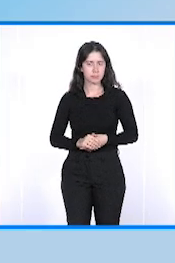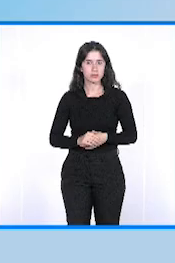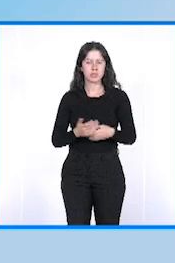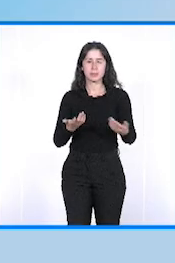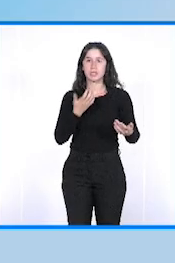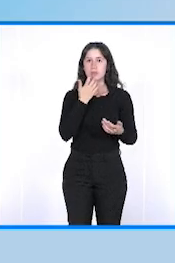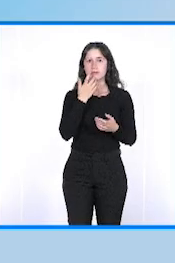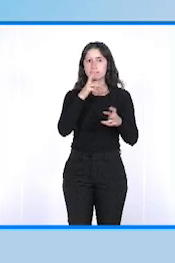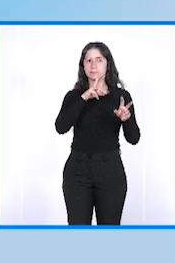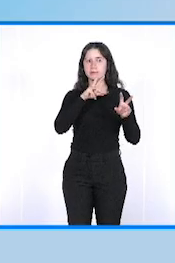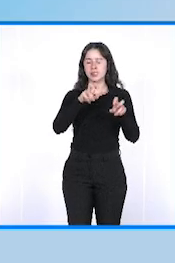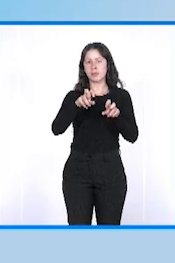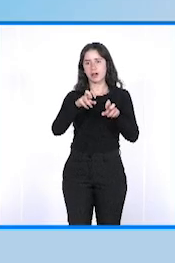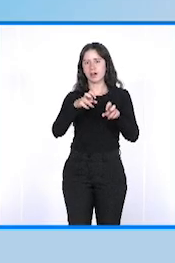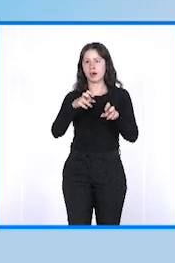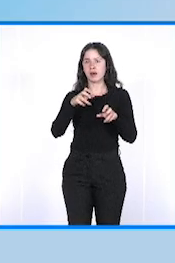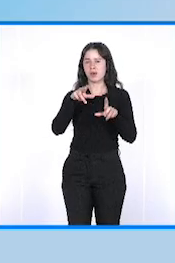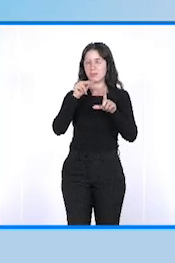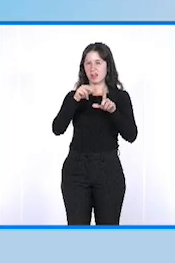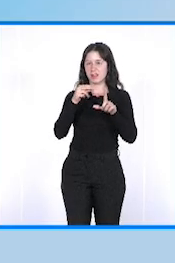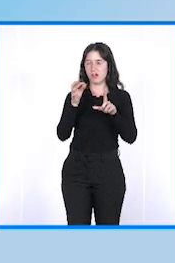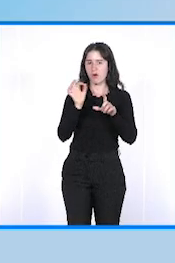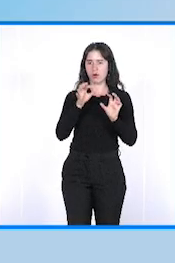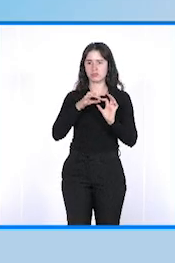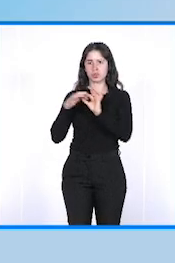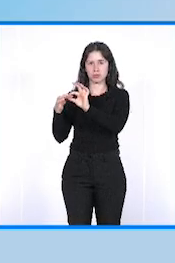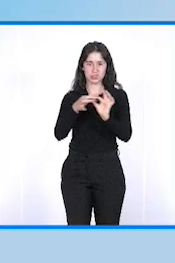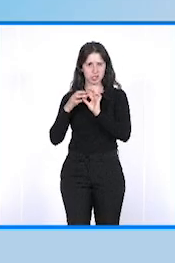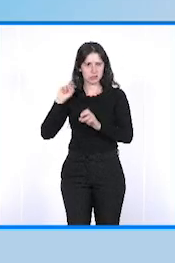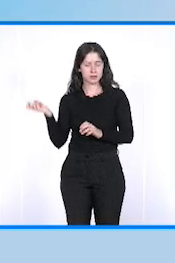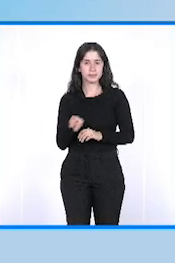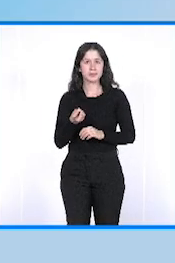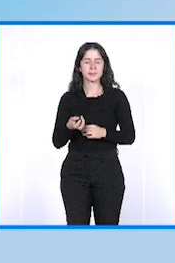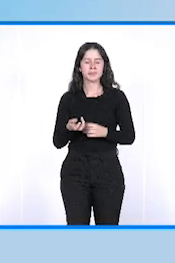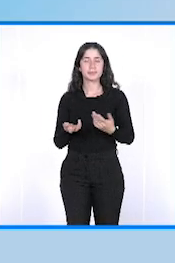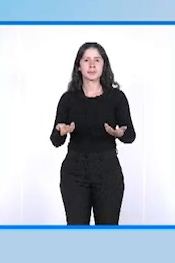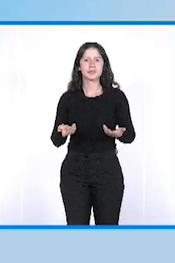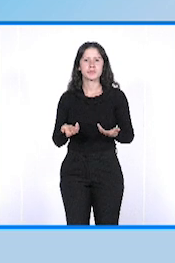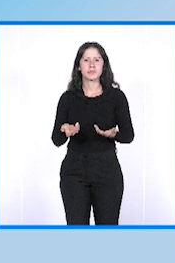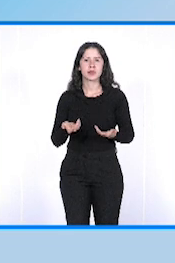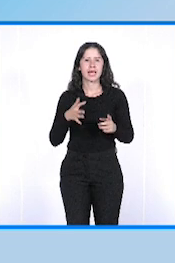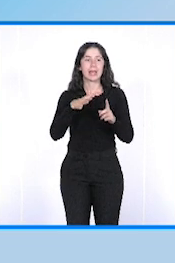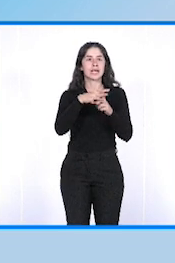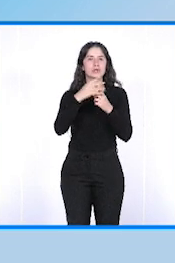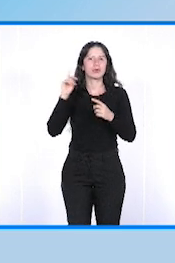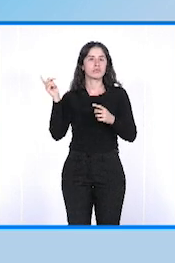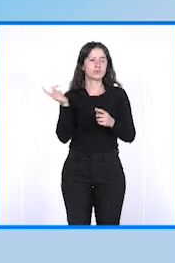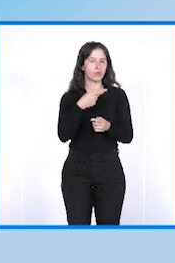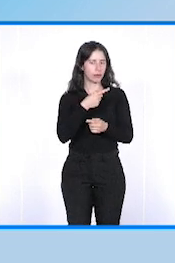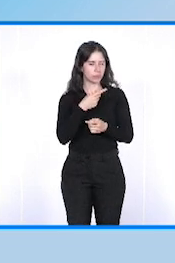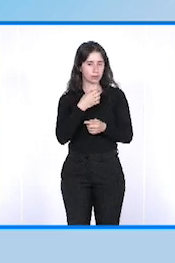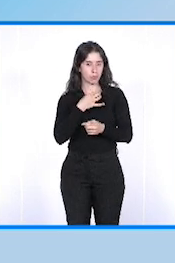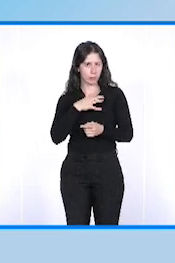del de lo de bueno el tema de vídeo y de conexiones etcétera cuando y no en todos los casos es posible cuando